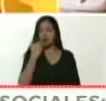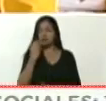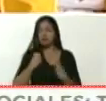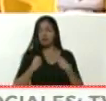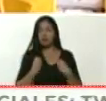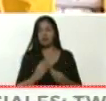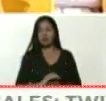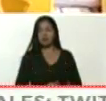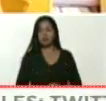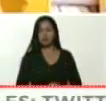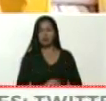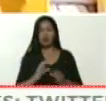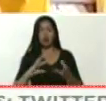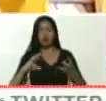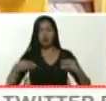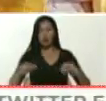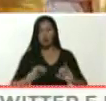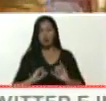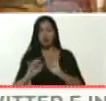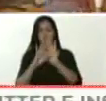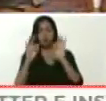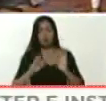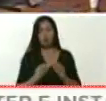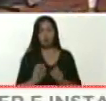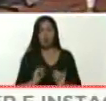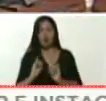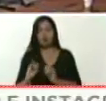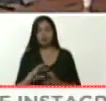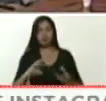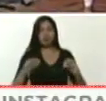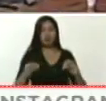etcétera, comité local de abastecimiento,